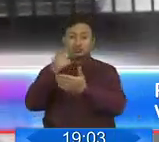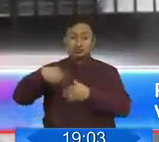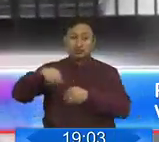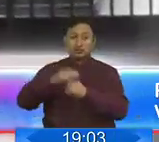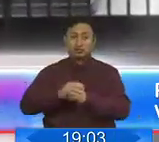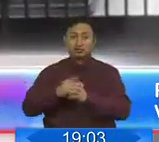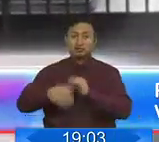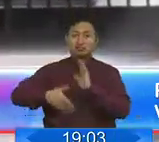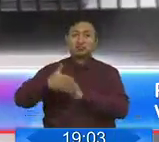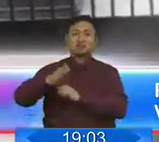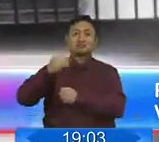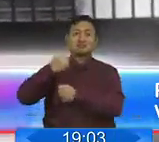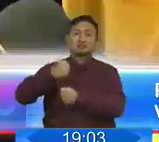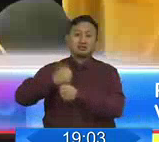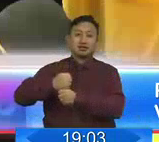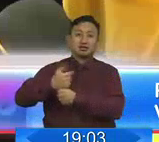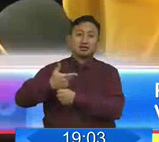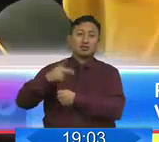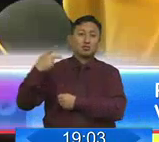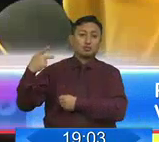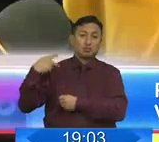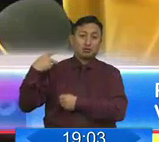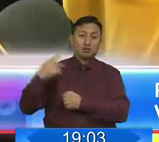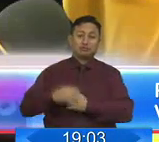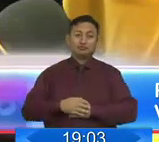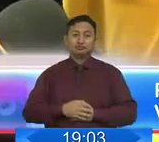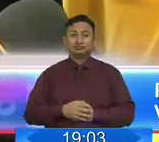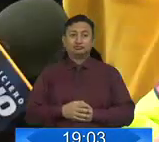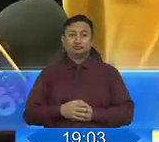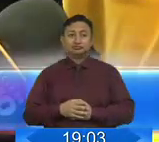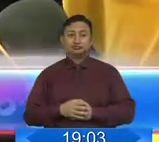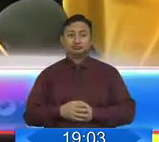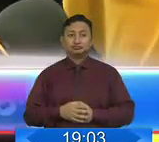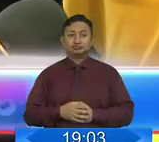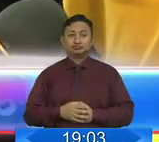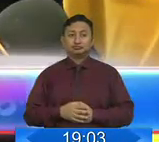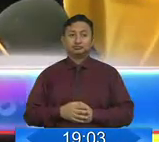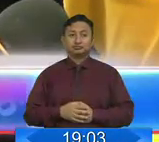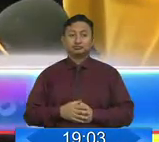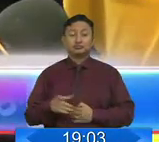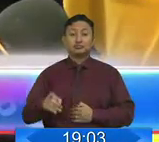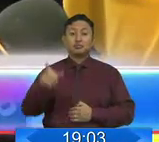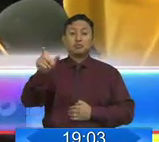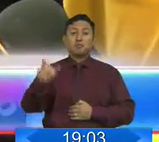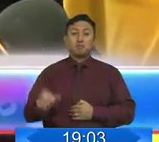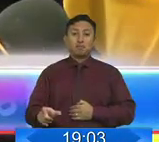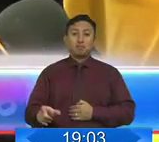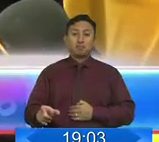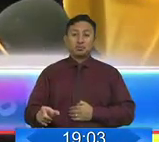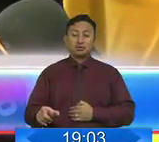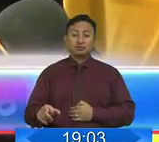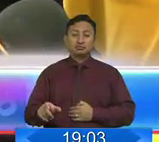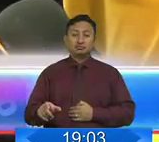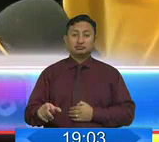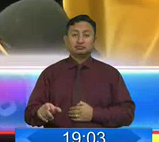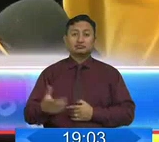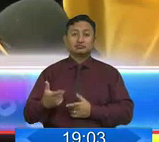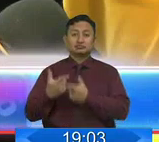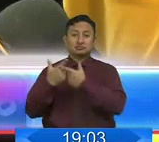fines de explotación sexual. Se procedió a la detención de esta persona y a la liberación y